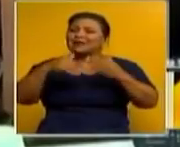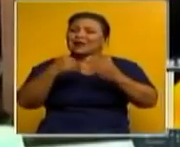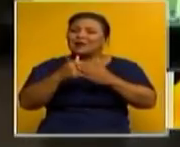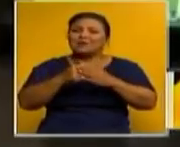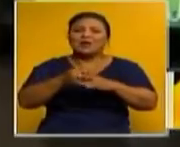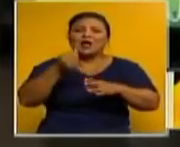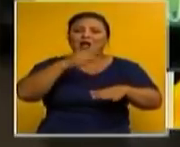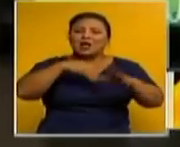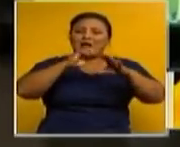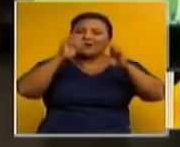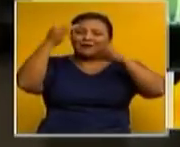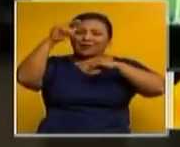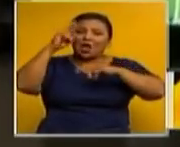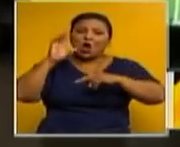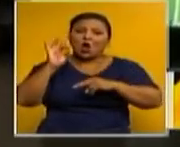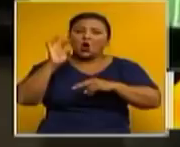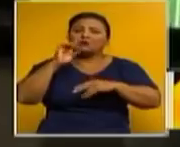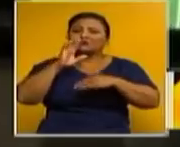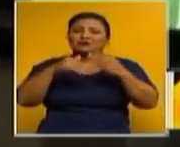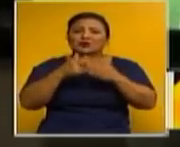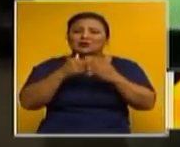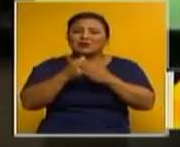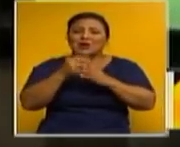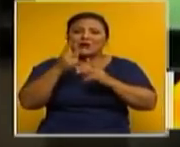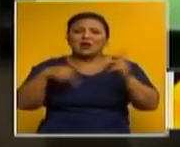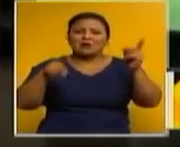Gama Visión, por el valor de